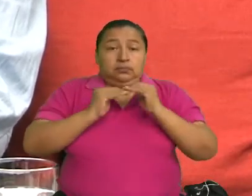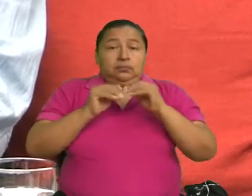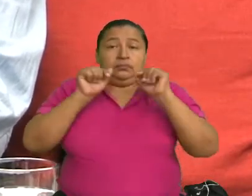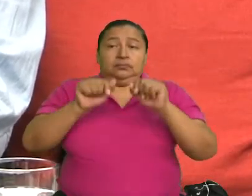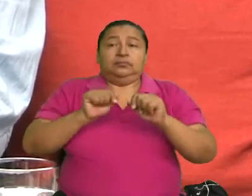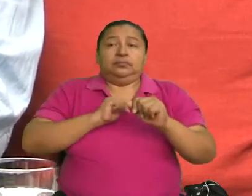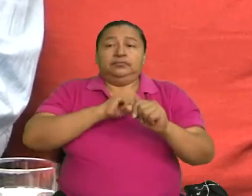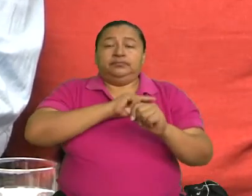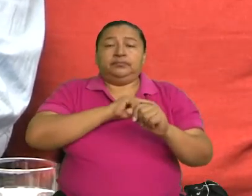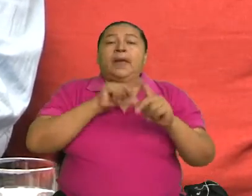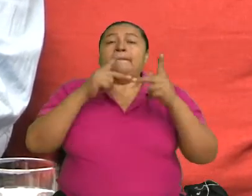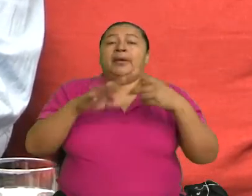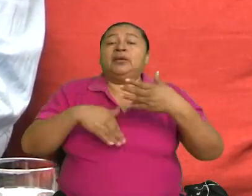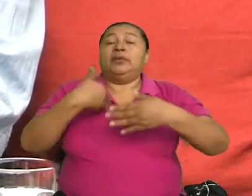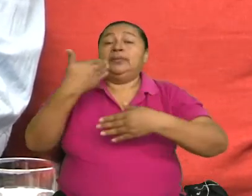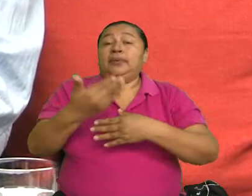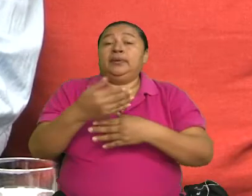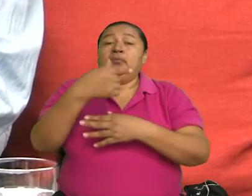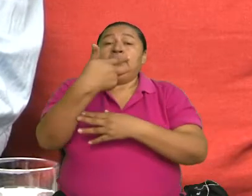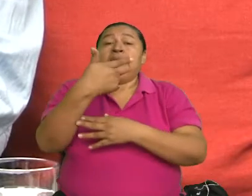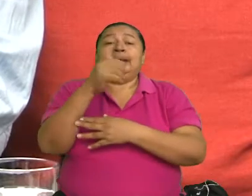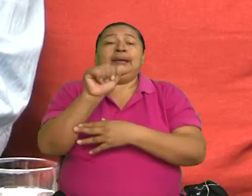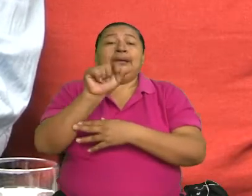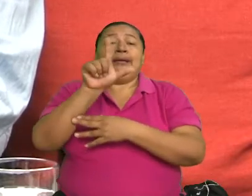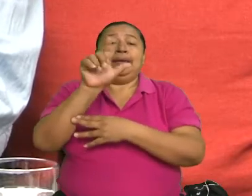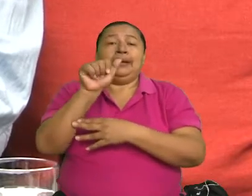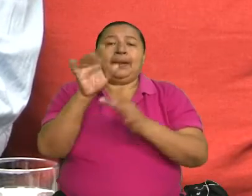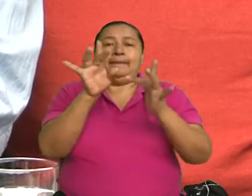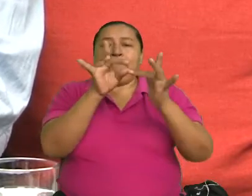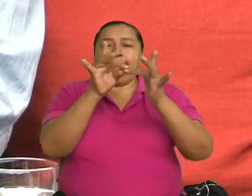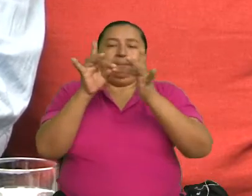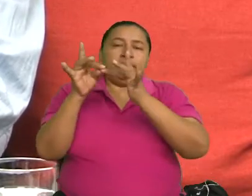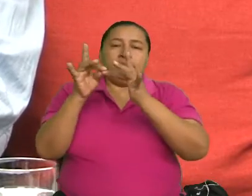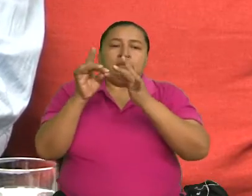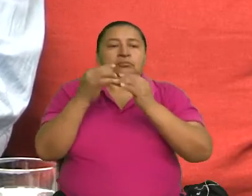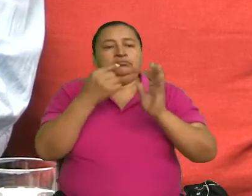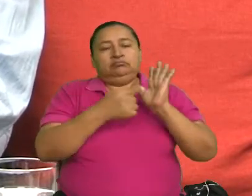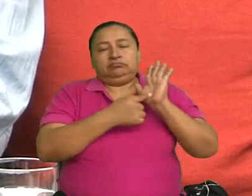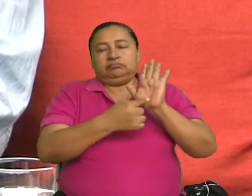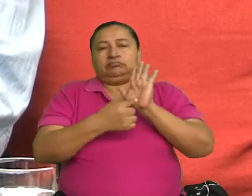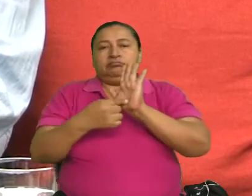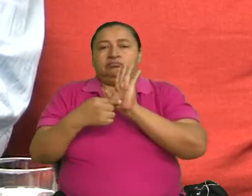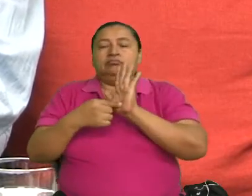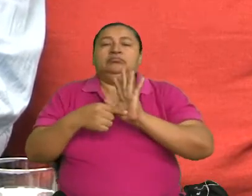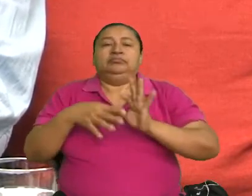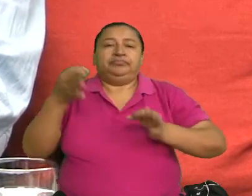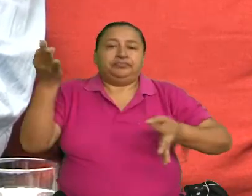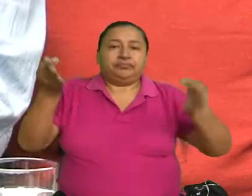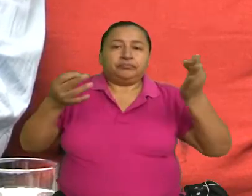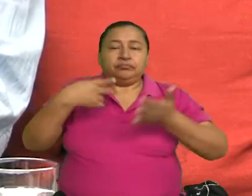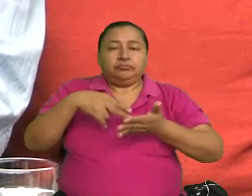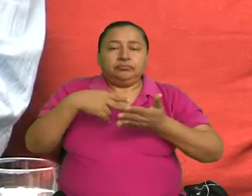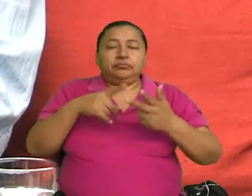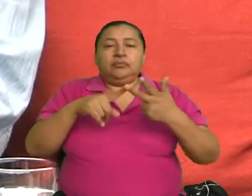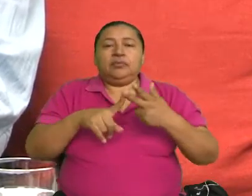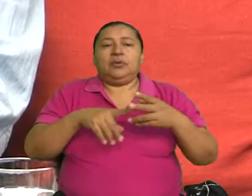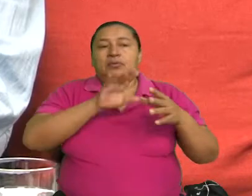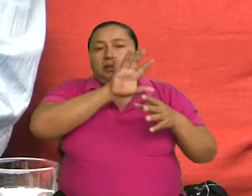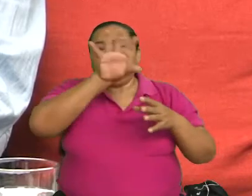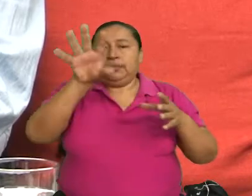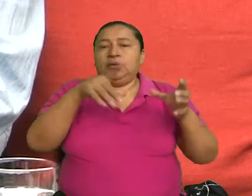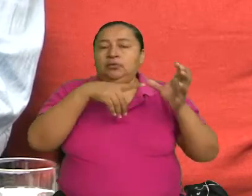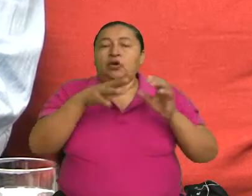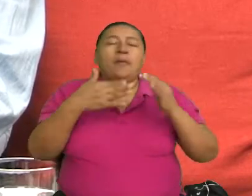y después una gala nacional. Presentación de trajes típicos, baile representativo por departamento, lo más destacado, sí, sí, van a